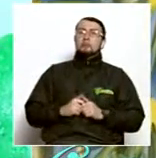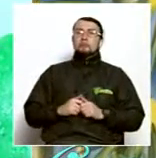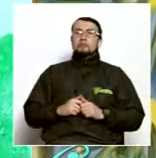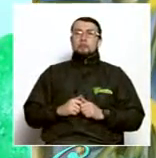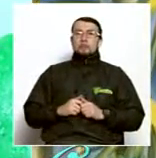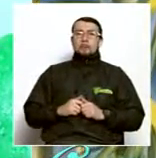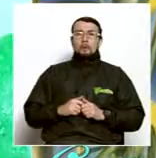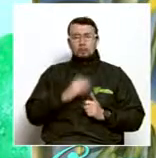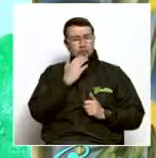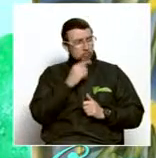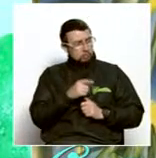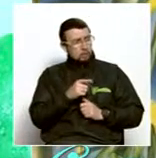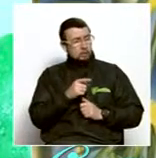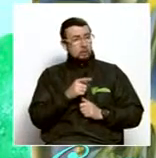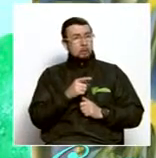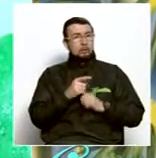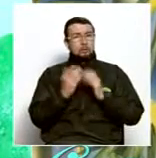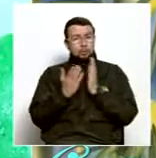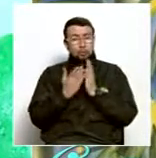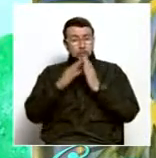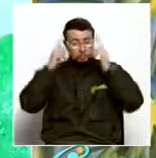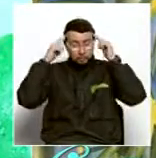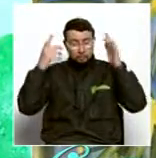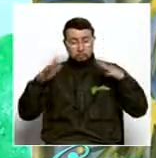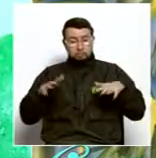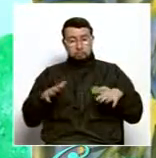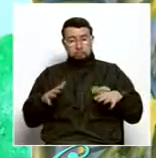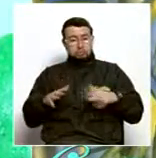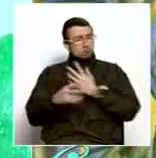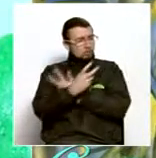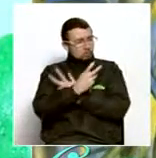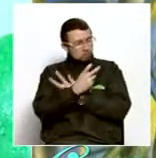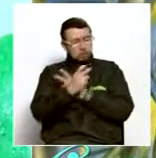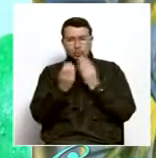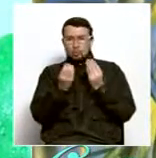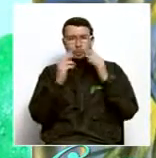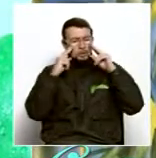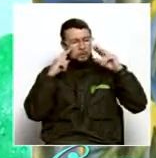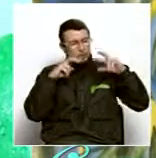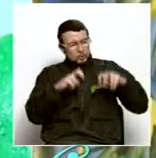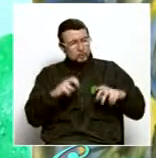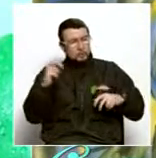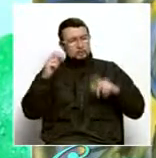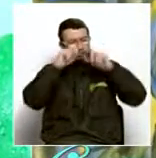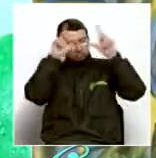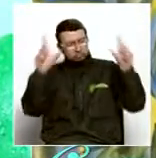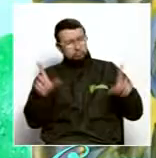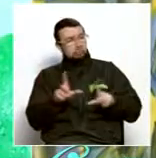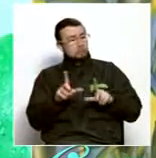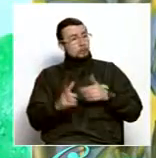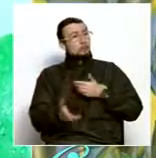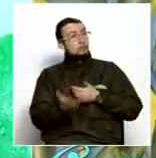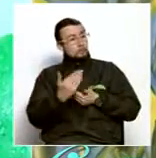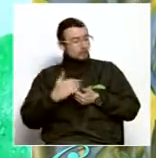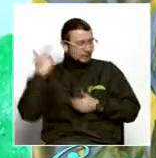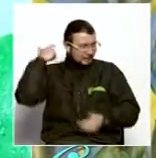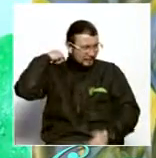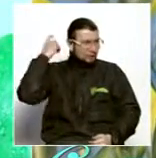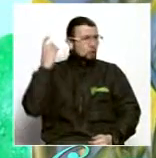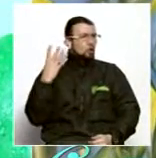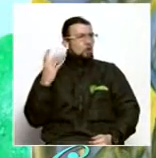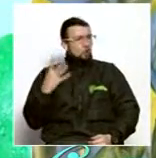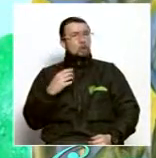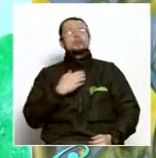pues en estudios de neurología, de ortopedia? Bueno, lo han estudiado muchísimo. Sí. ¿Y consultó por el dolor de espalda y le dijo el